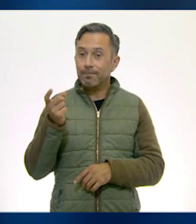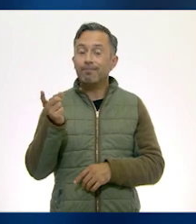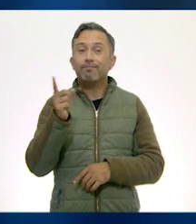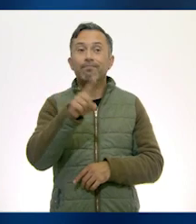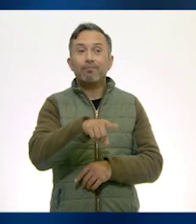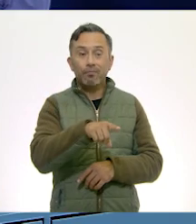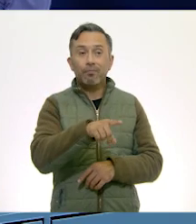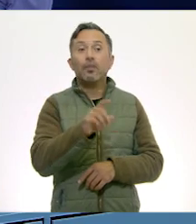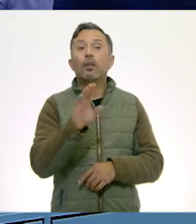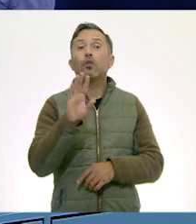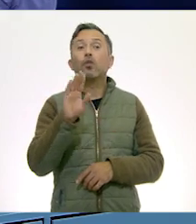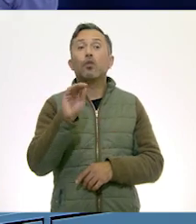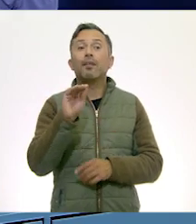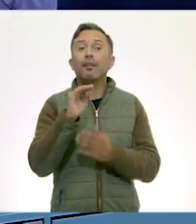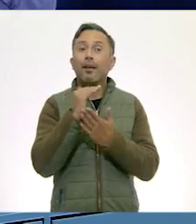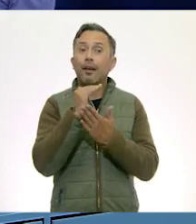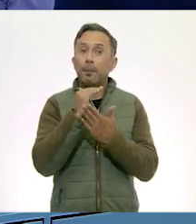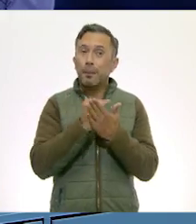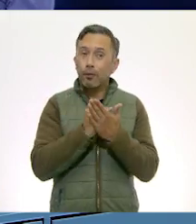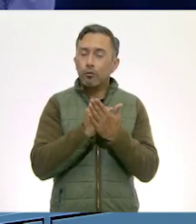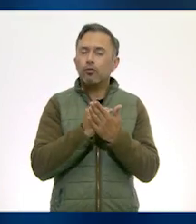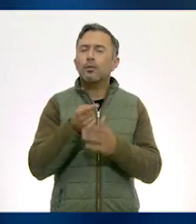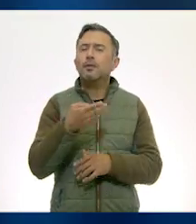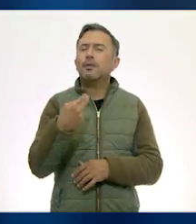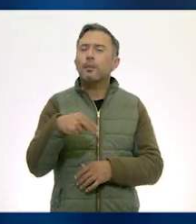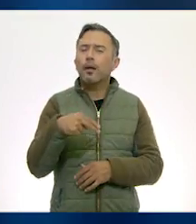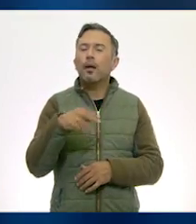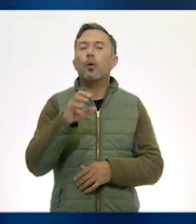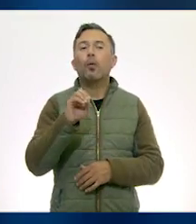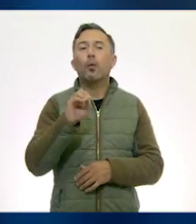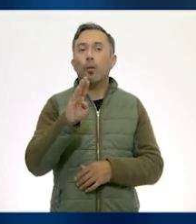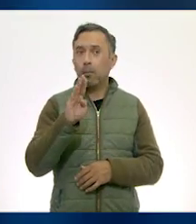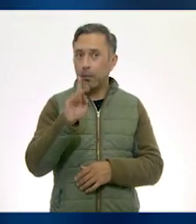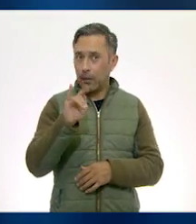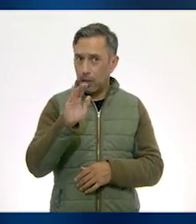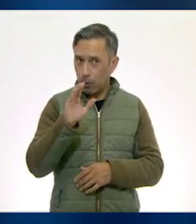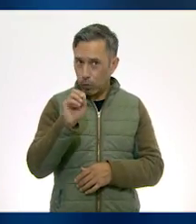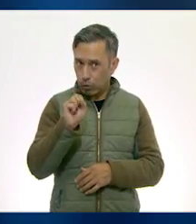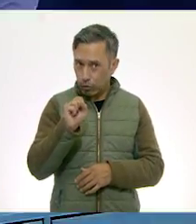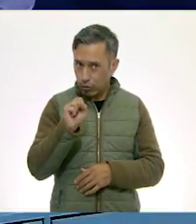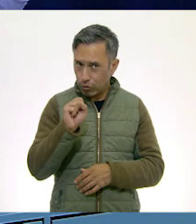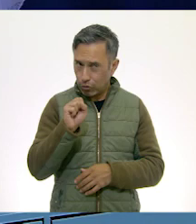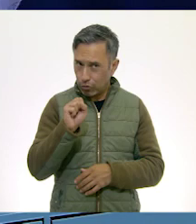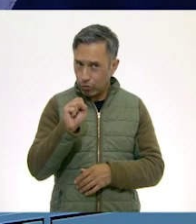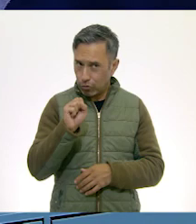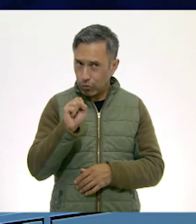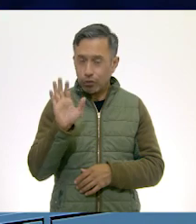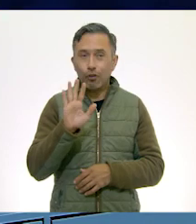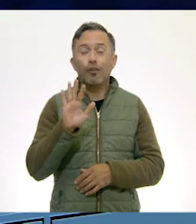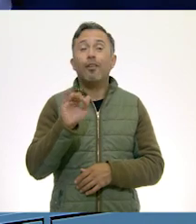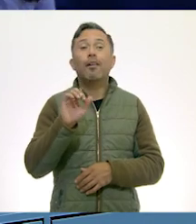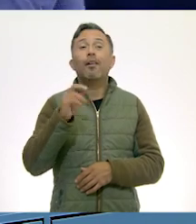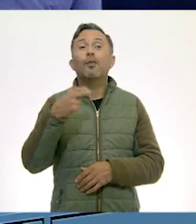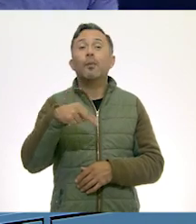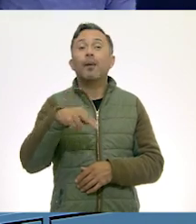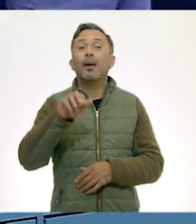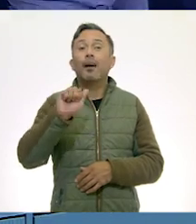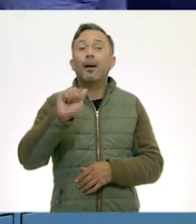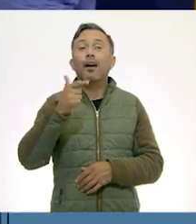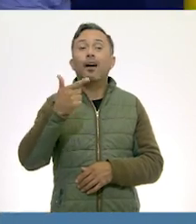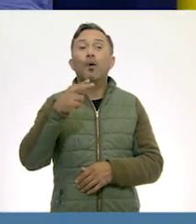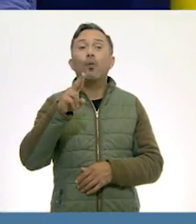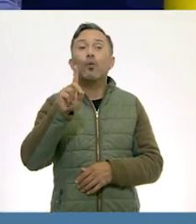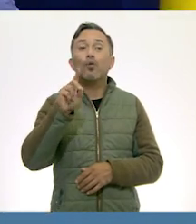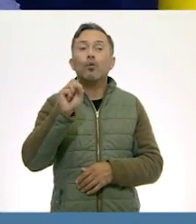de 90 grados, ¿cómo se les llama? Oblicuas. Oblicuas. Se les llama agudos. Acuérdate, mira, perdón.